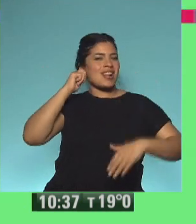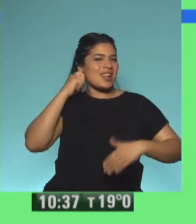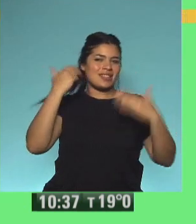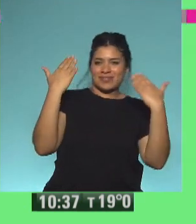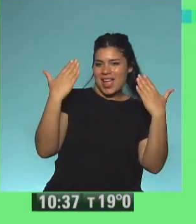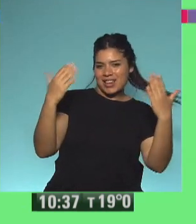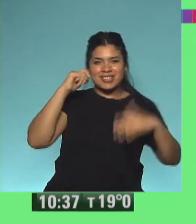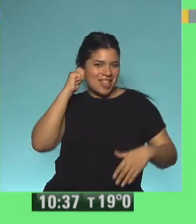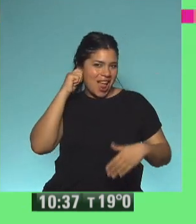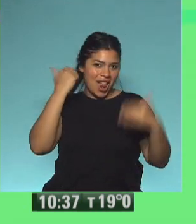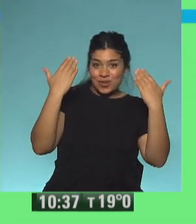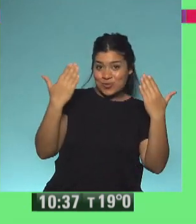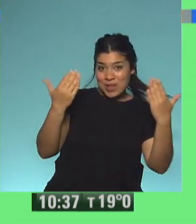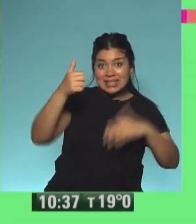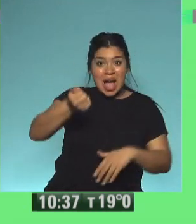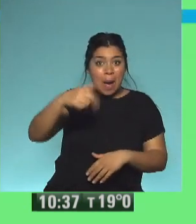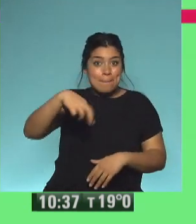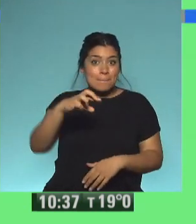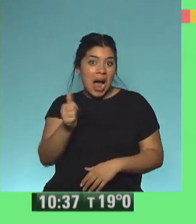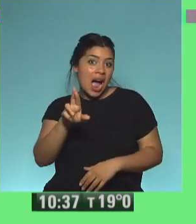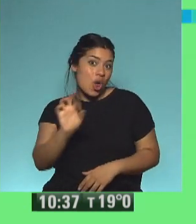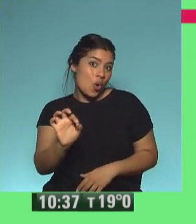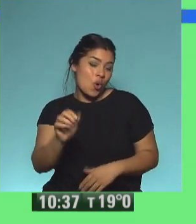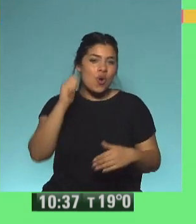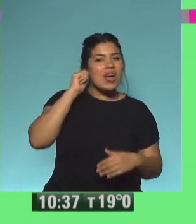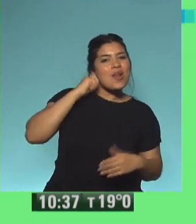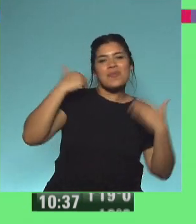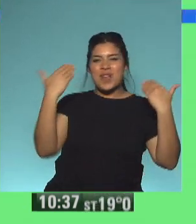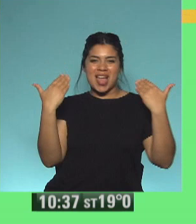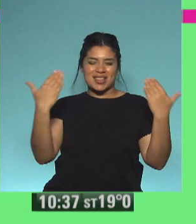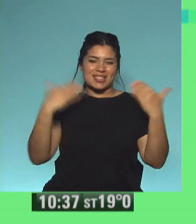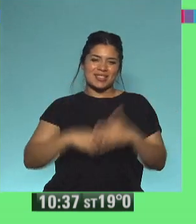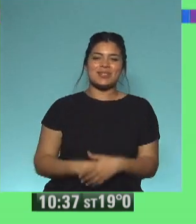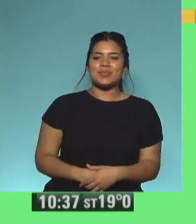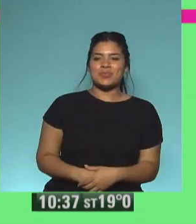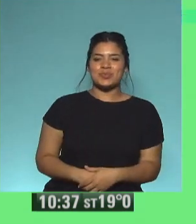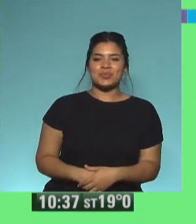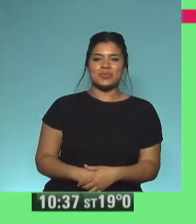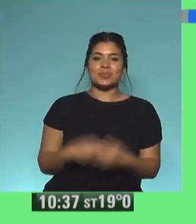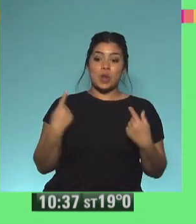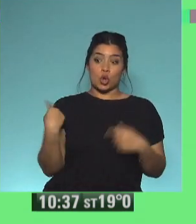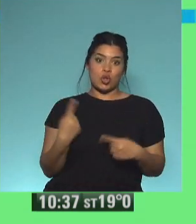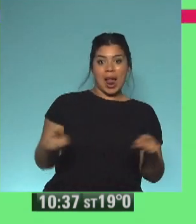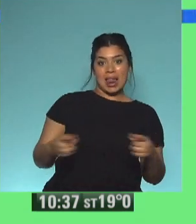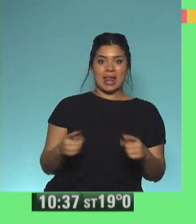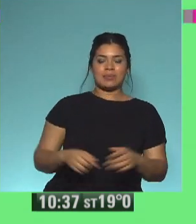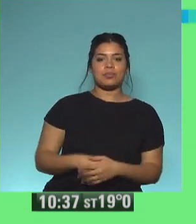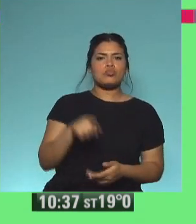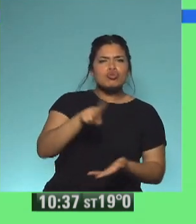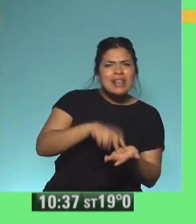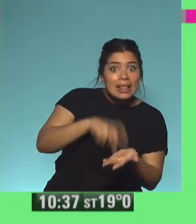los cumplas feliz, que los cumplas, Amparo. Que los cumplas feliz. Un concierto de Globinete. ¿Estás saltando,